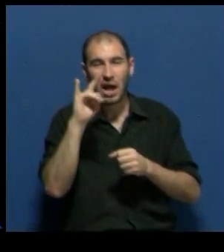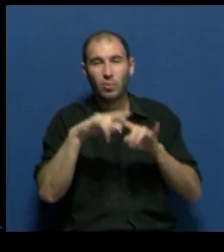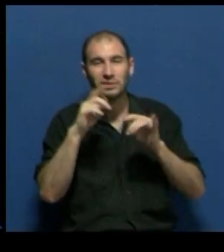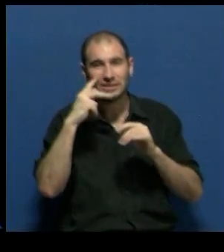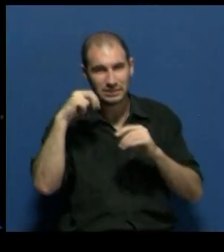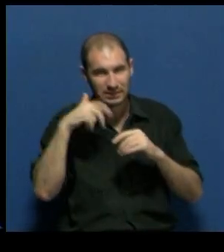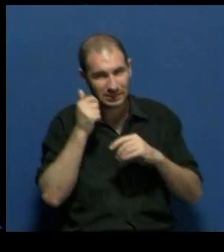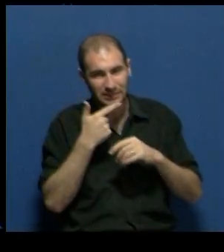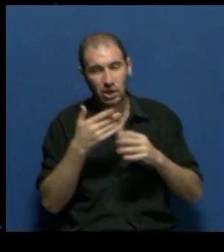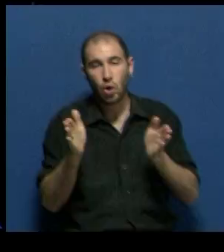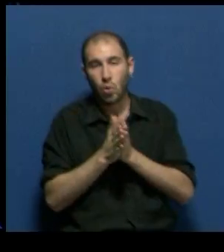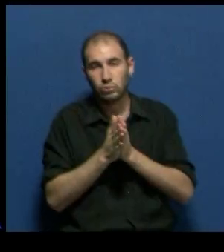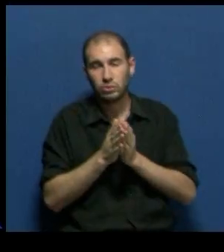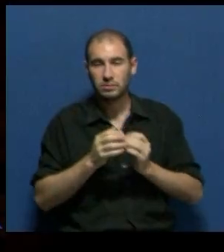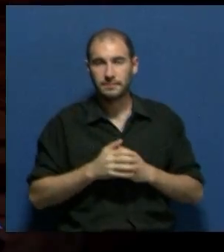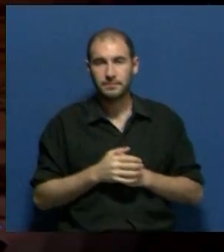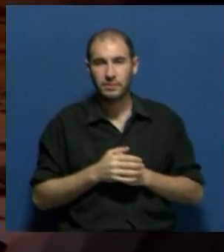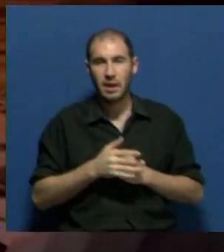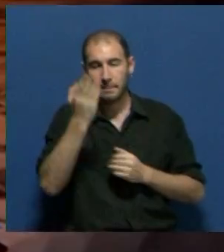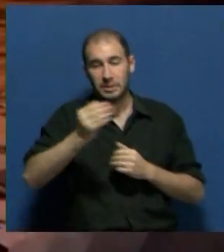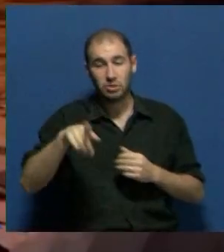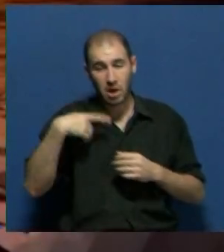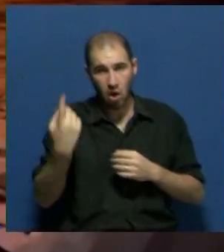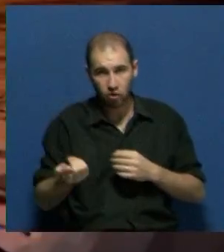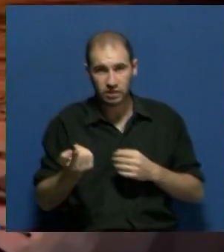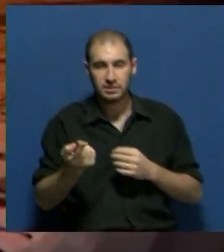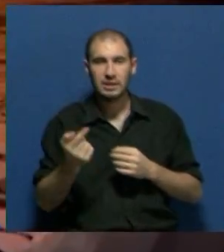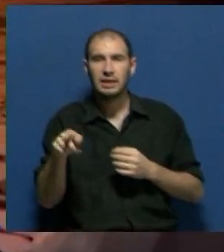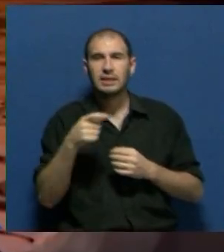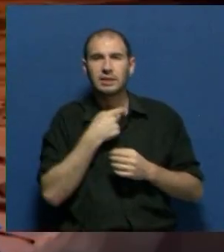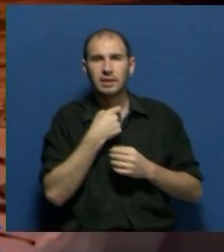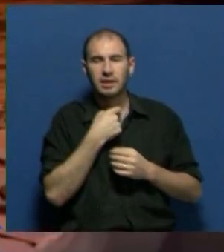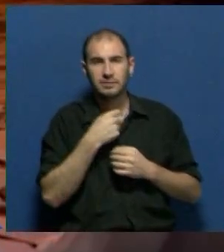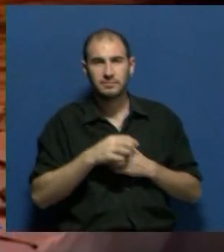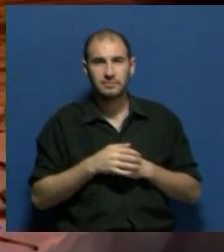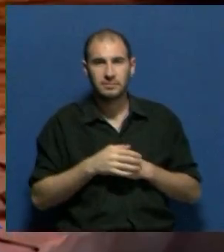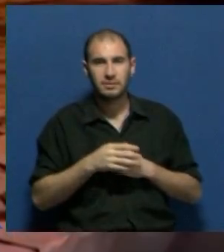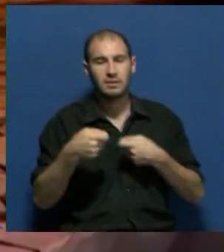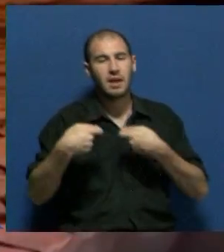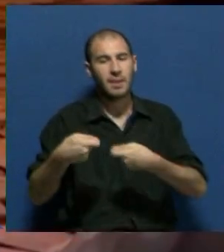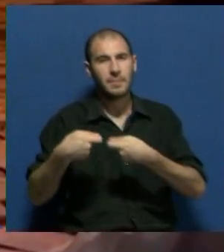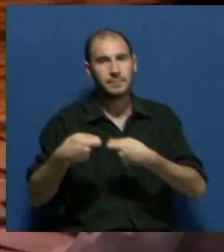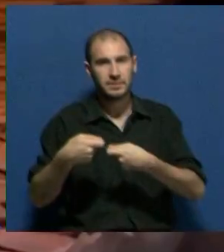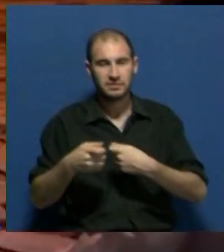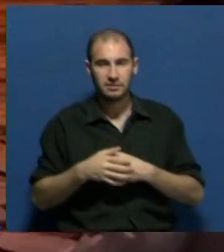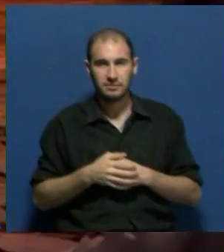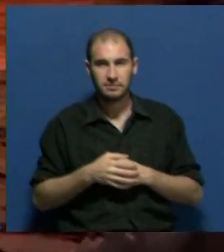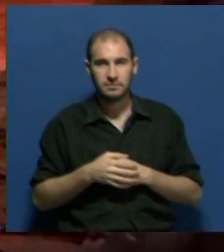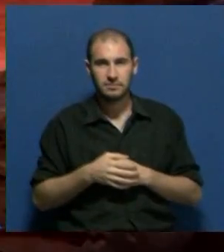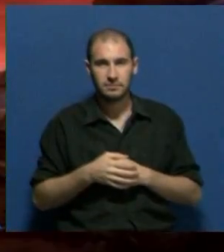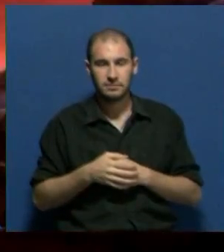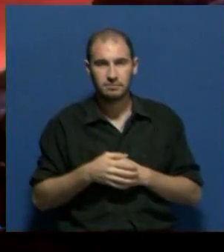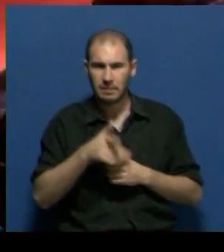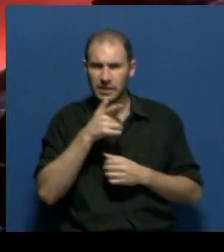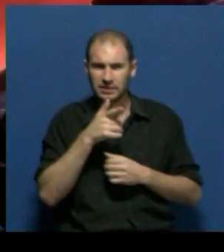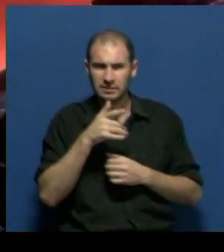con otras personas, han querido invertir, si